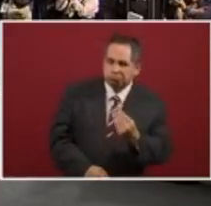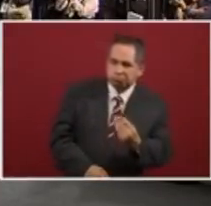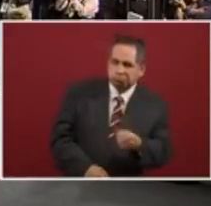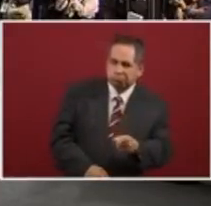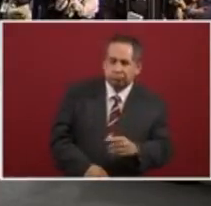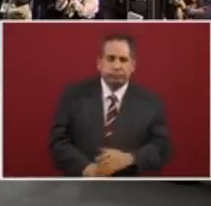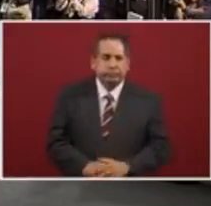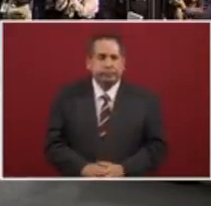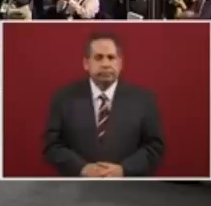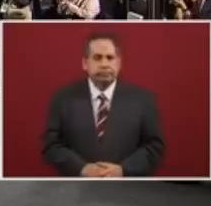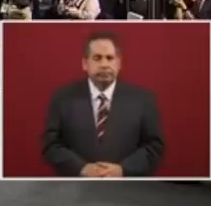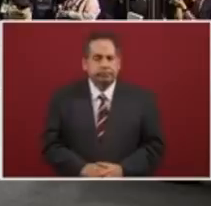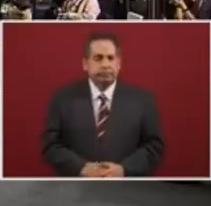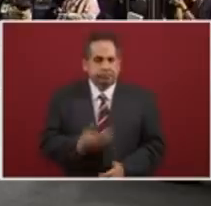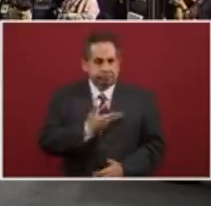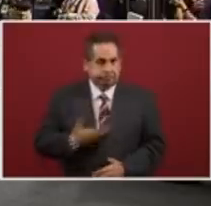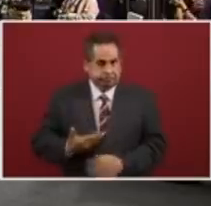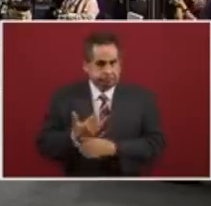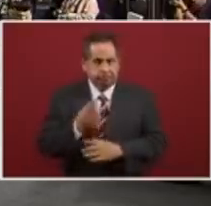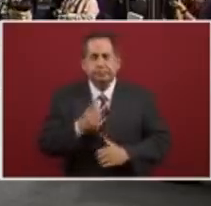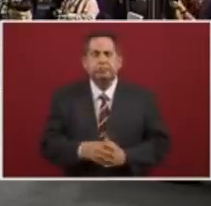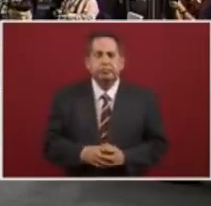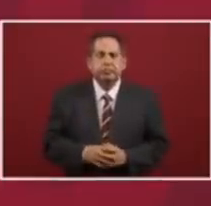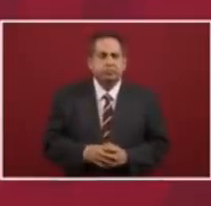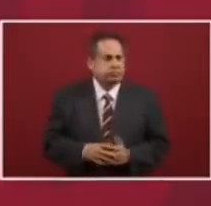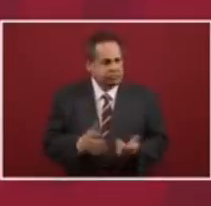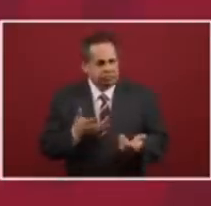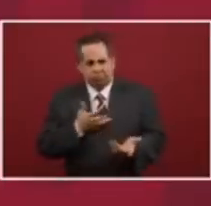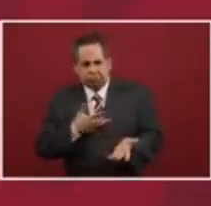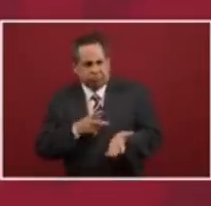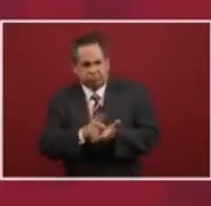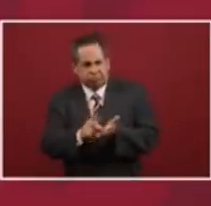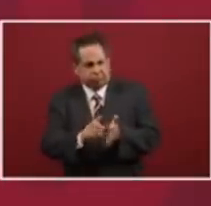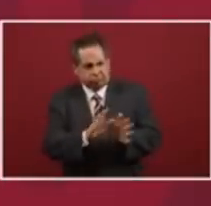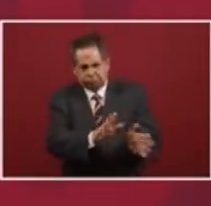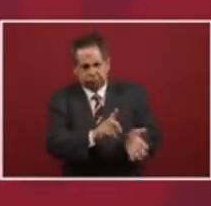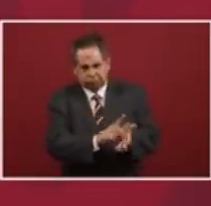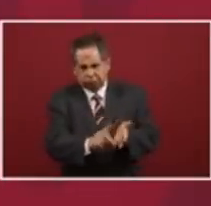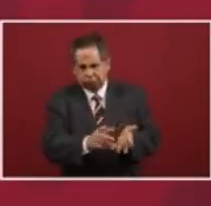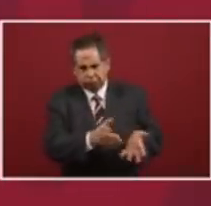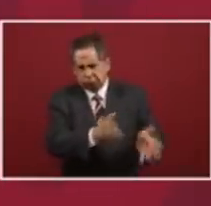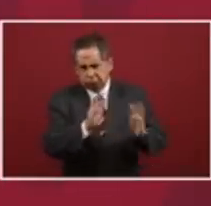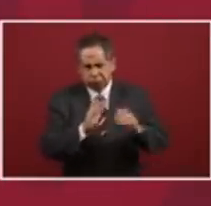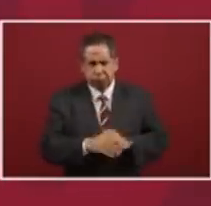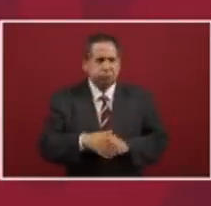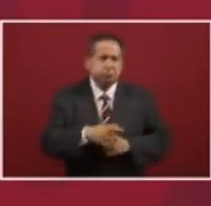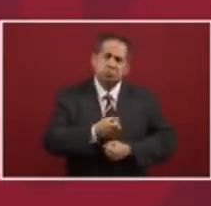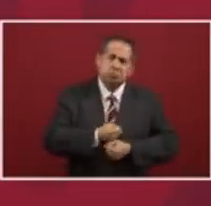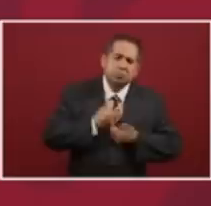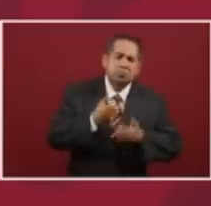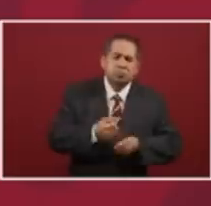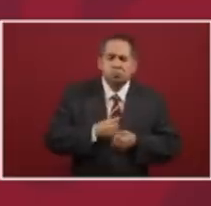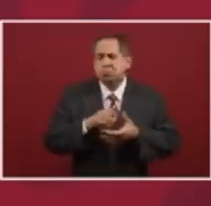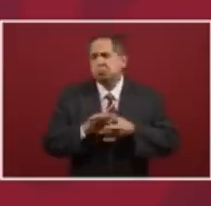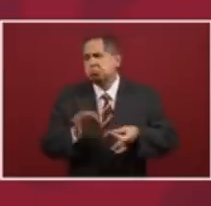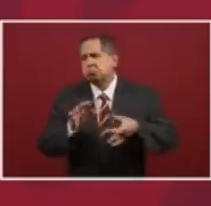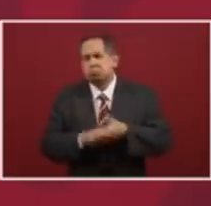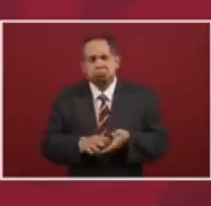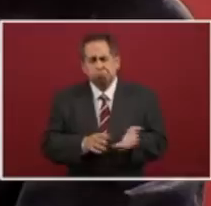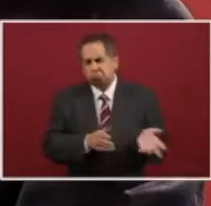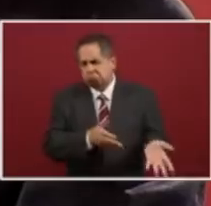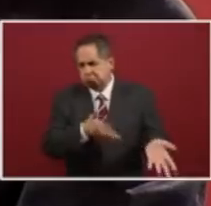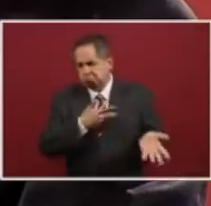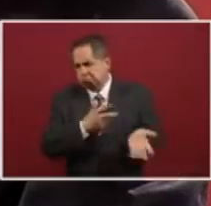piense desde está en su derecho de expresarse de manifestarse